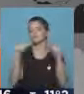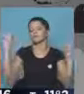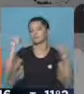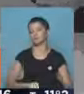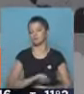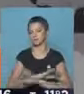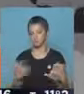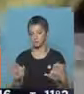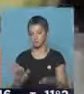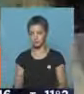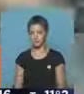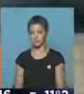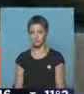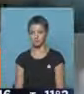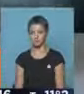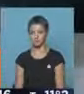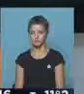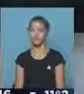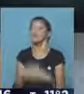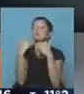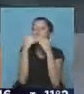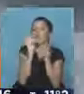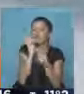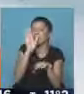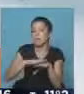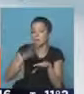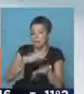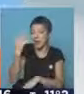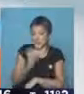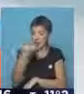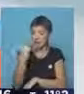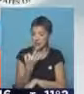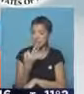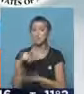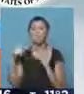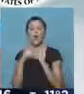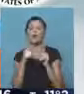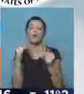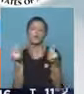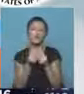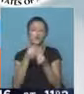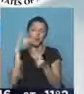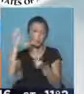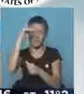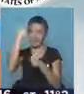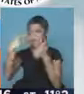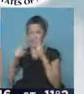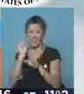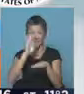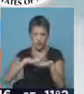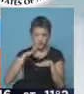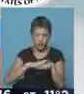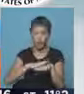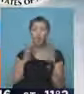expansión. Sin certezas en torno a la identidad de los ciberdelincuentes, las especulaciones son muchas. Muchos